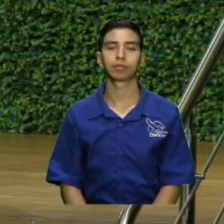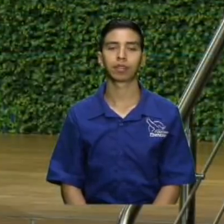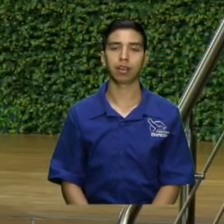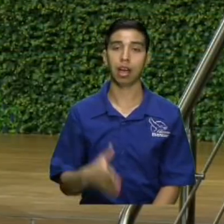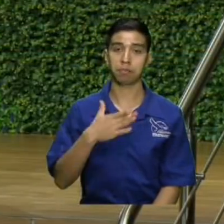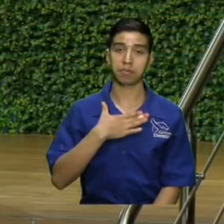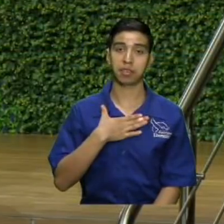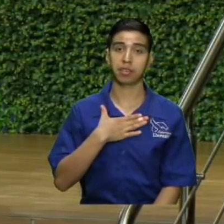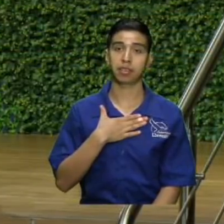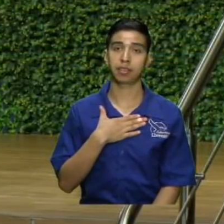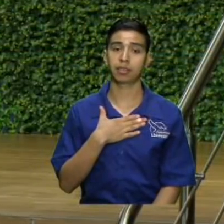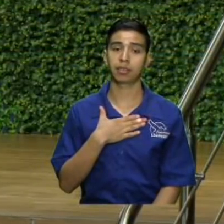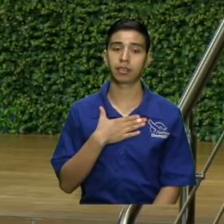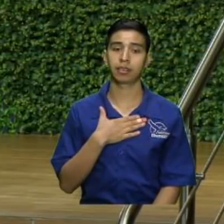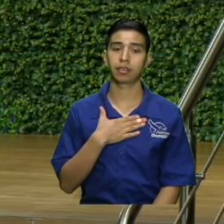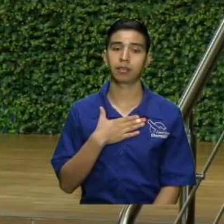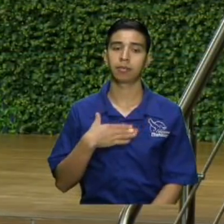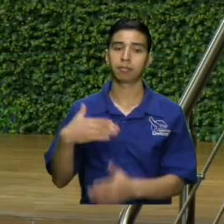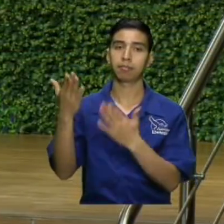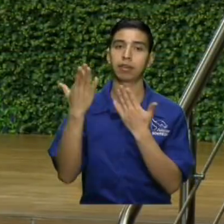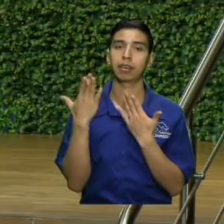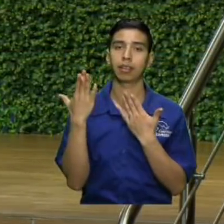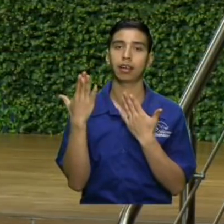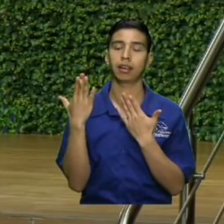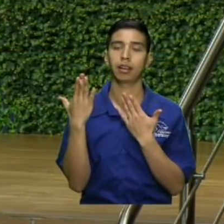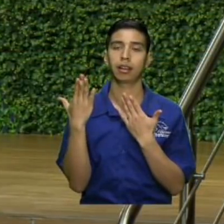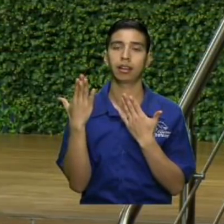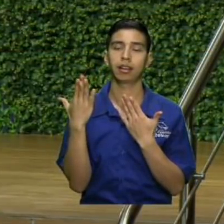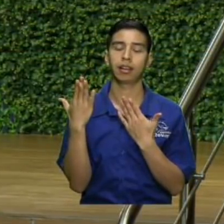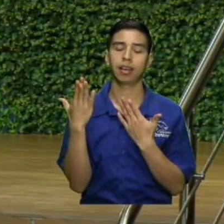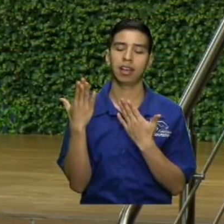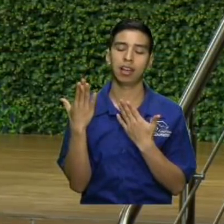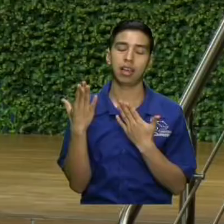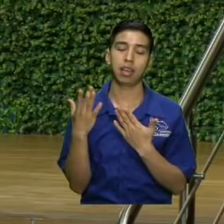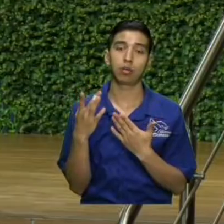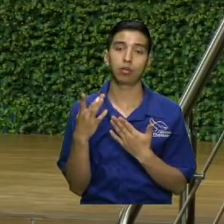me da ya no solamente cualquier hijo,